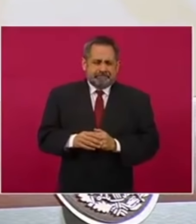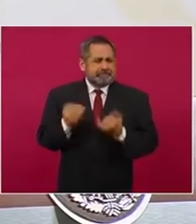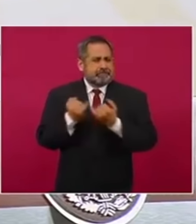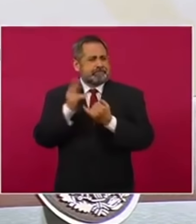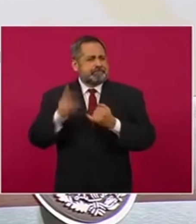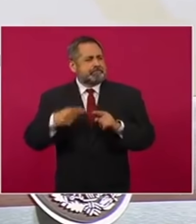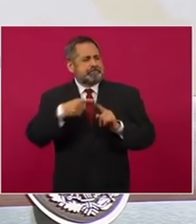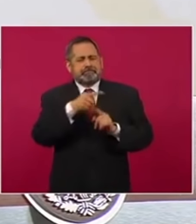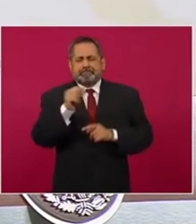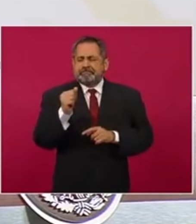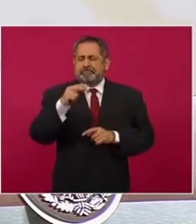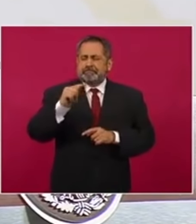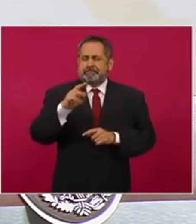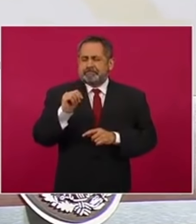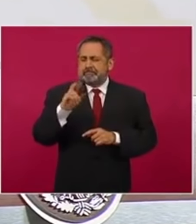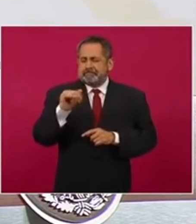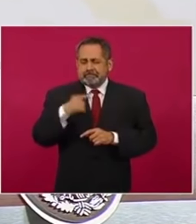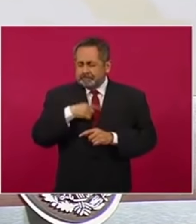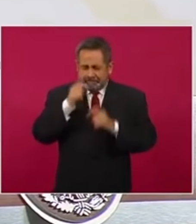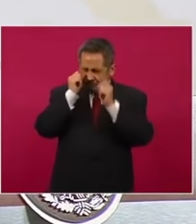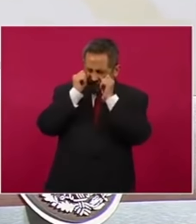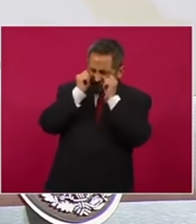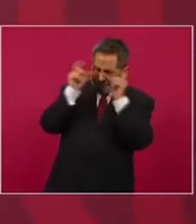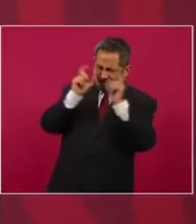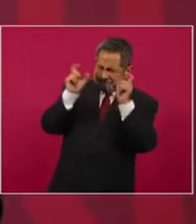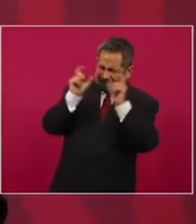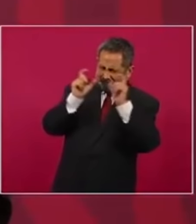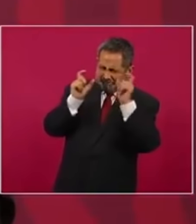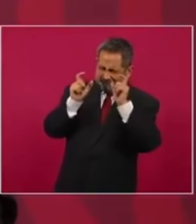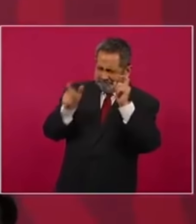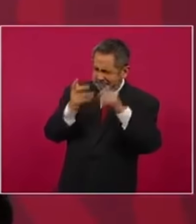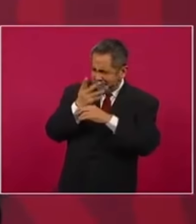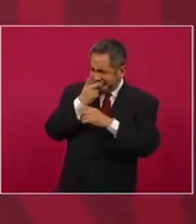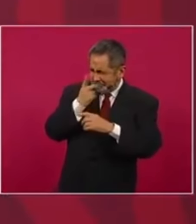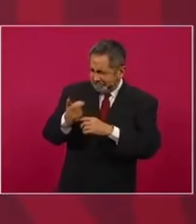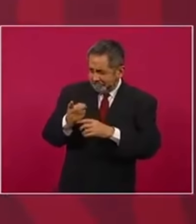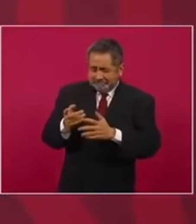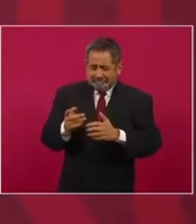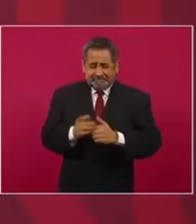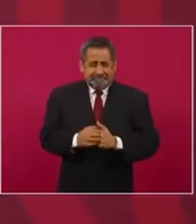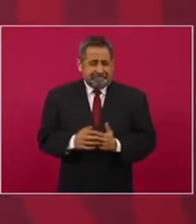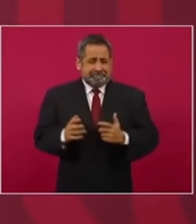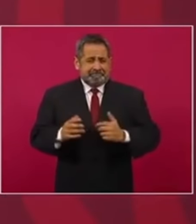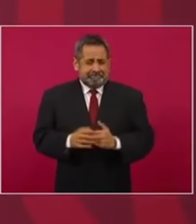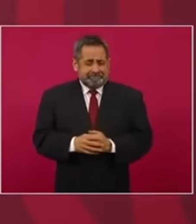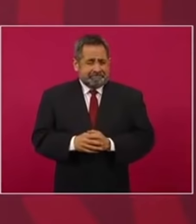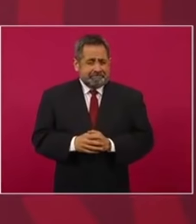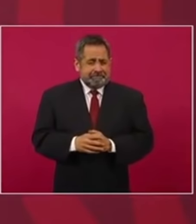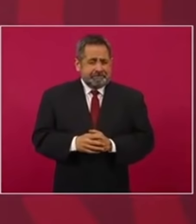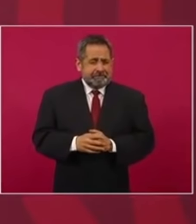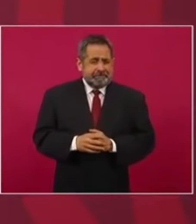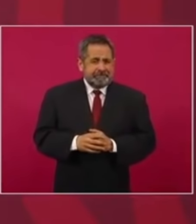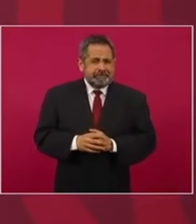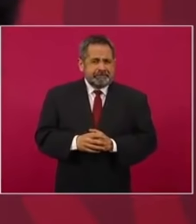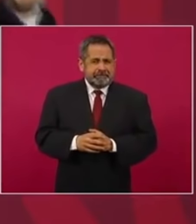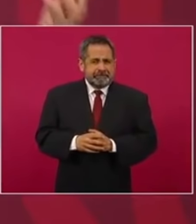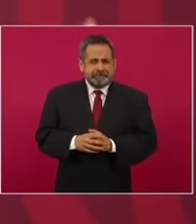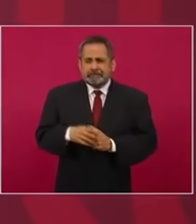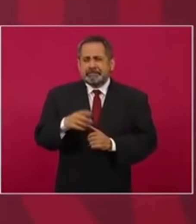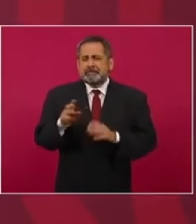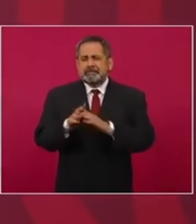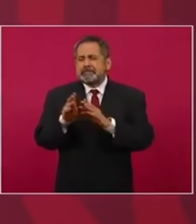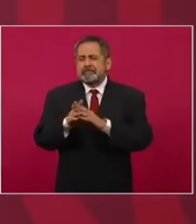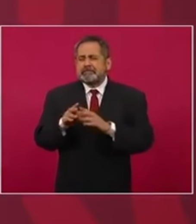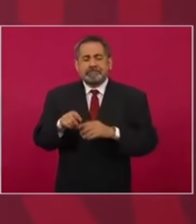Santamaría, he quedado anonadado el despliegue